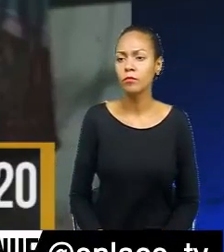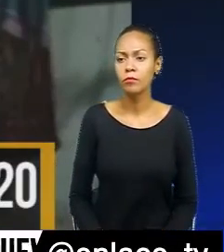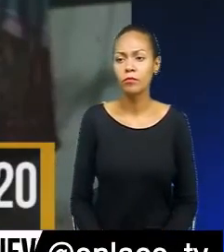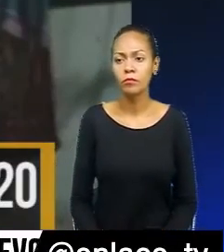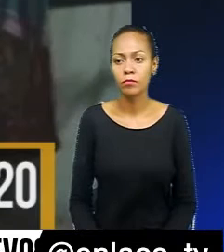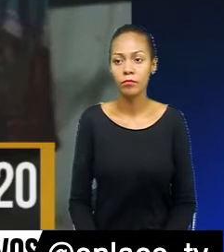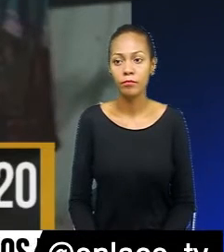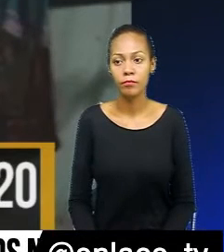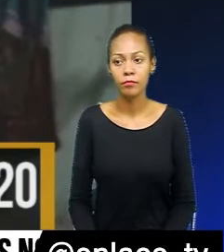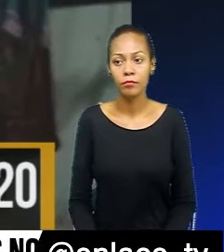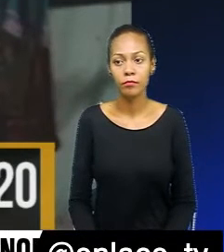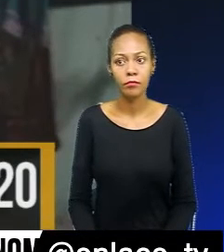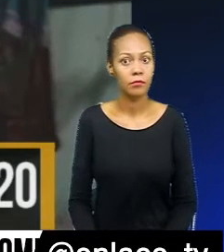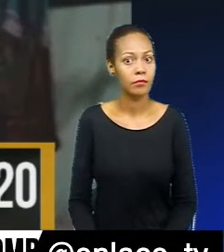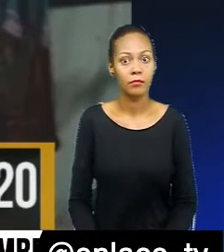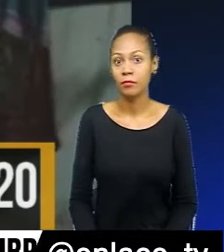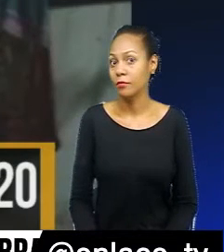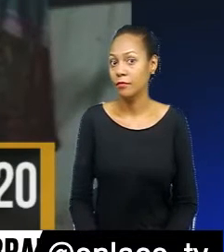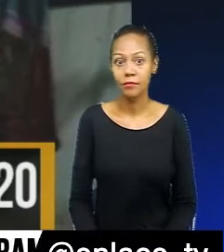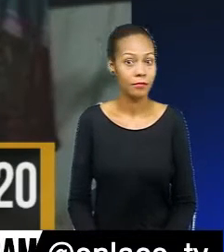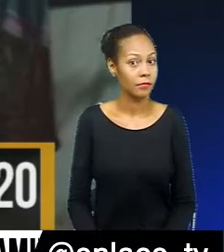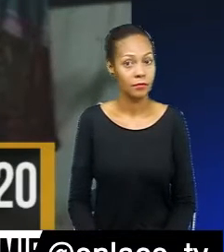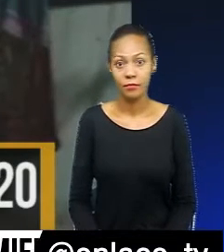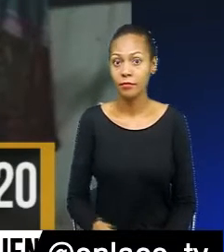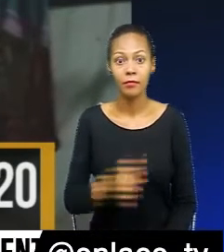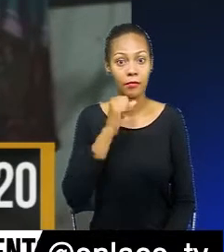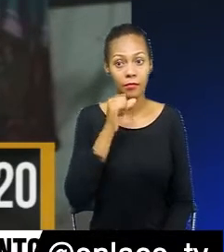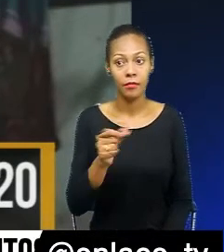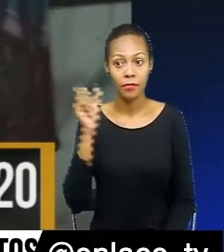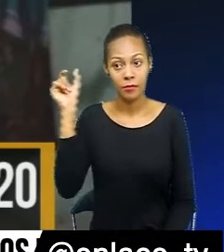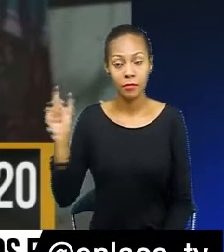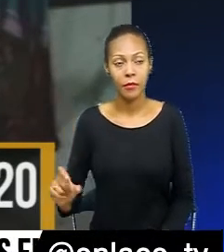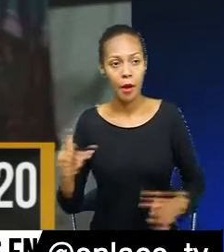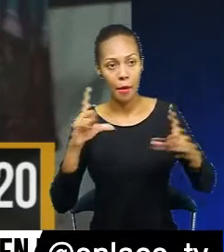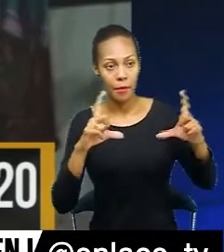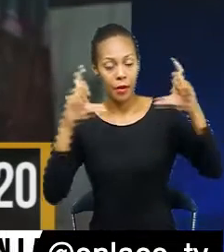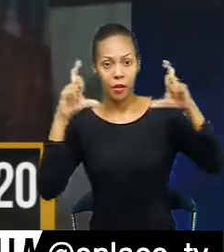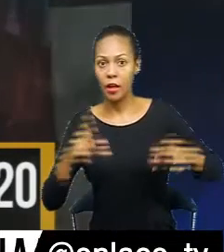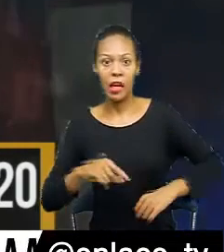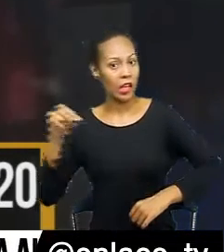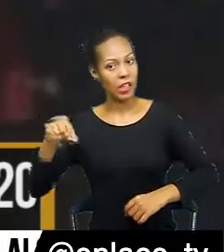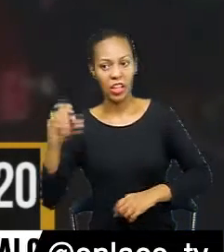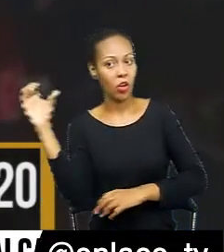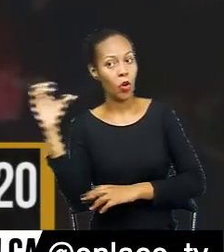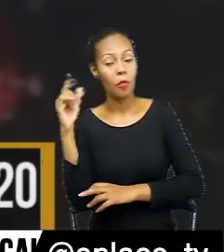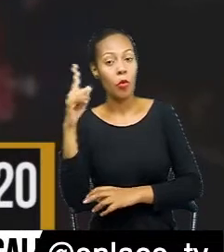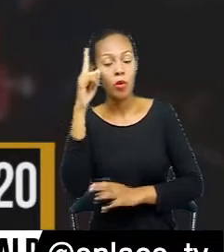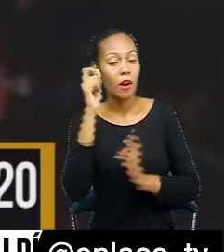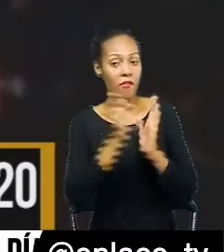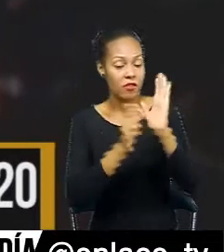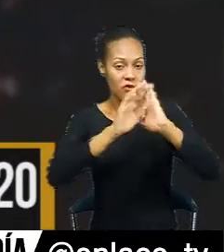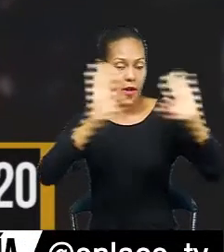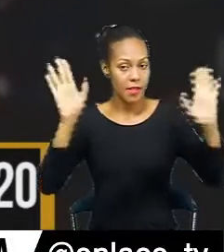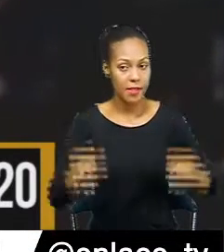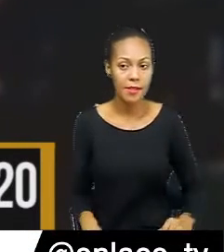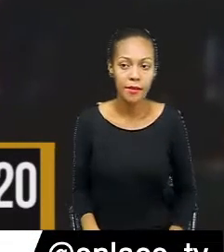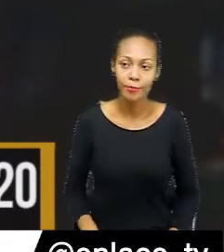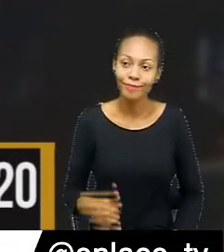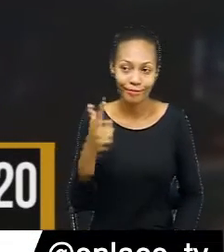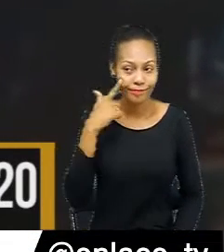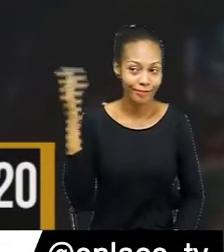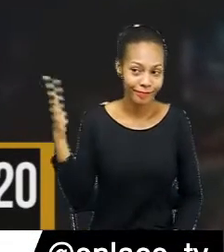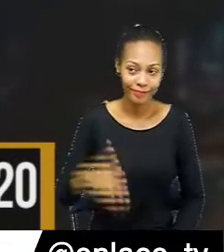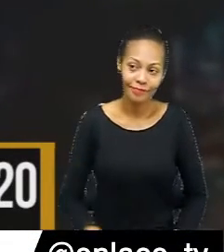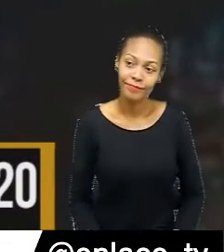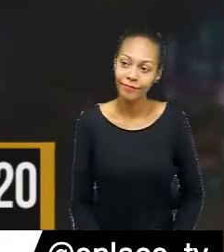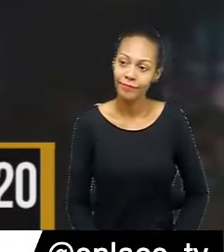Y esto ha sido catalogado por nuestro reportero ciudadano como una colombianada, y no es para menos. Asegura quien toma la fotografía